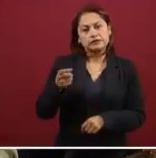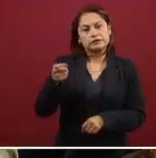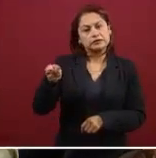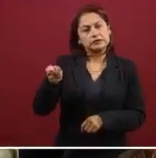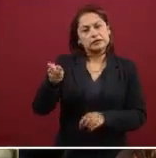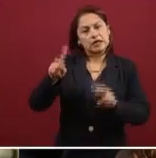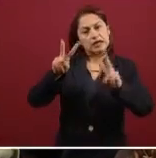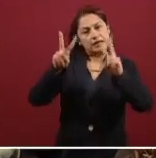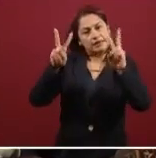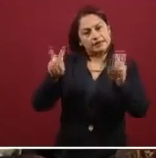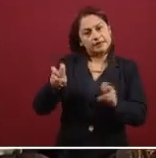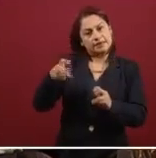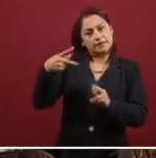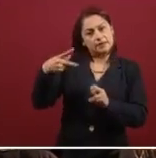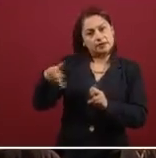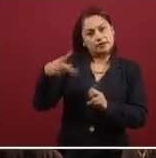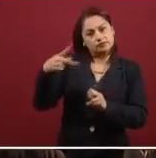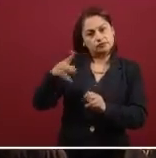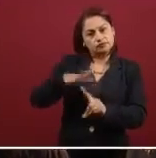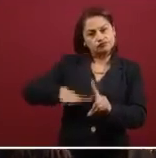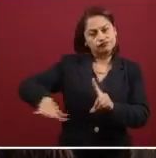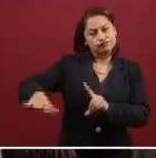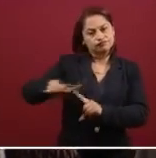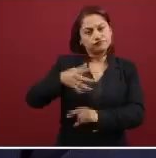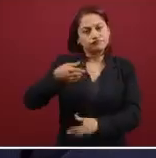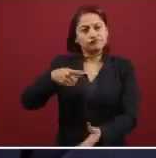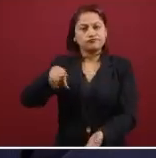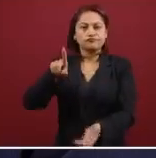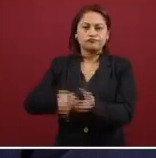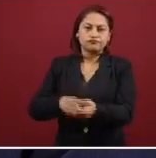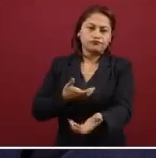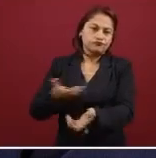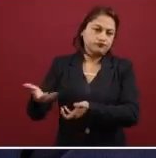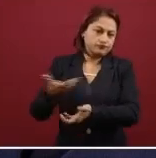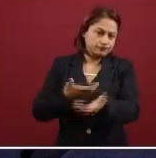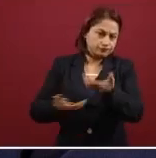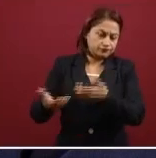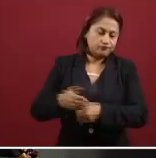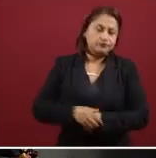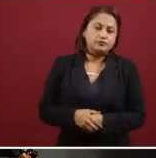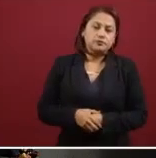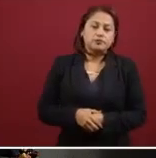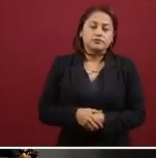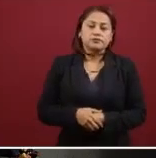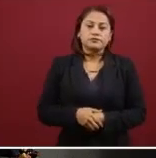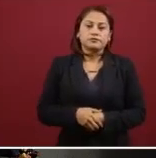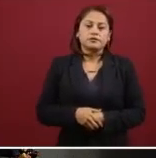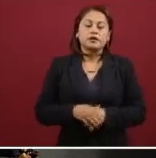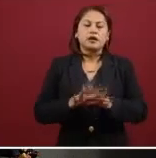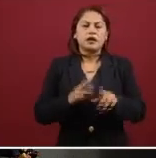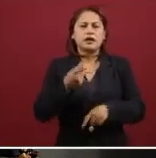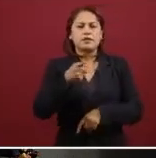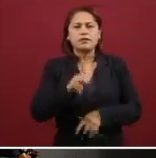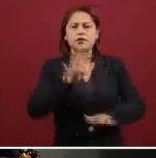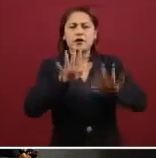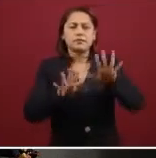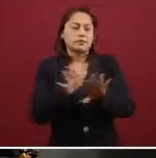y de la sociedad. Pero en ocasiones, como por ejemplo en los recibos de